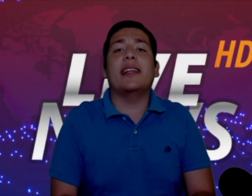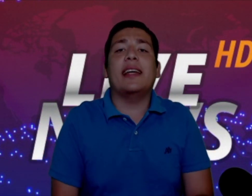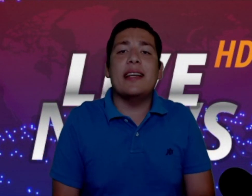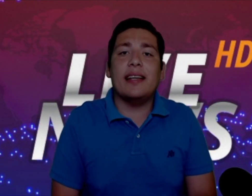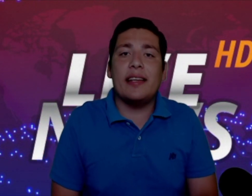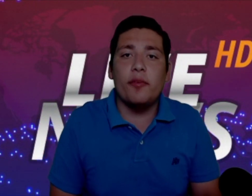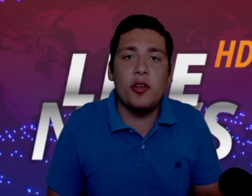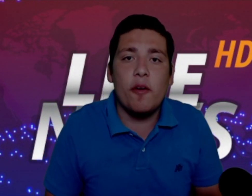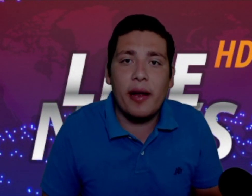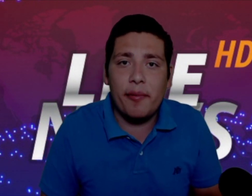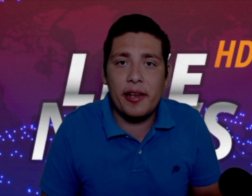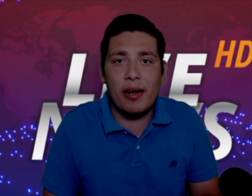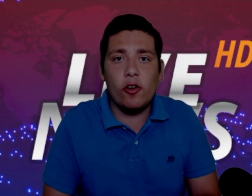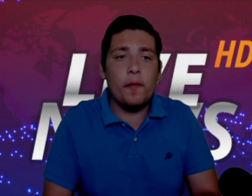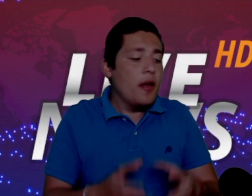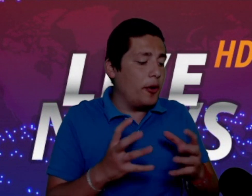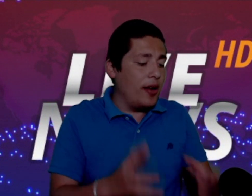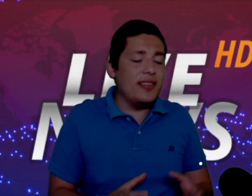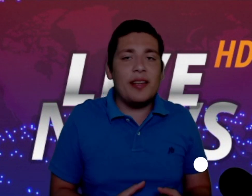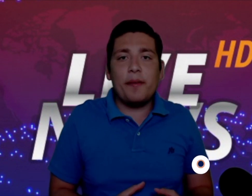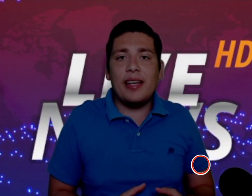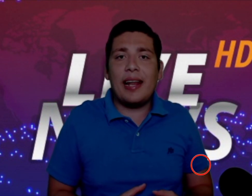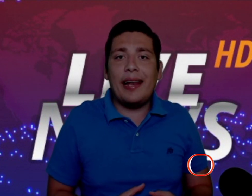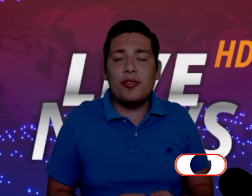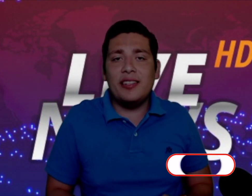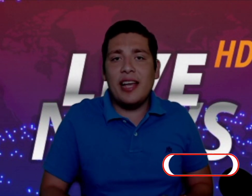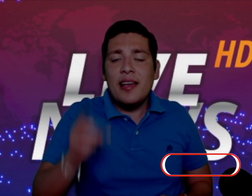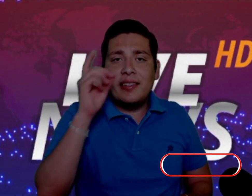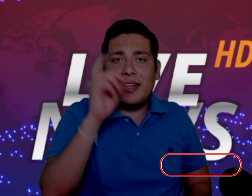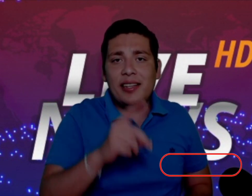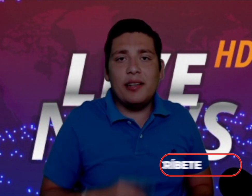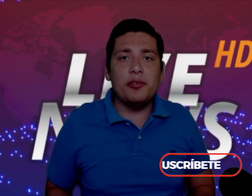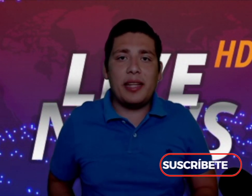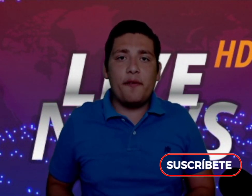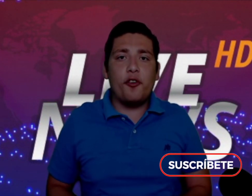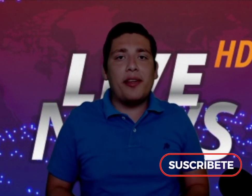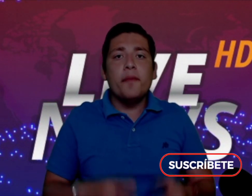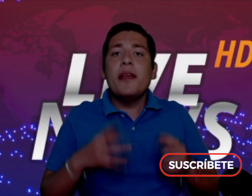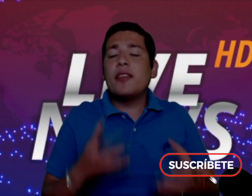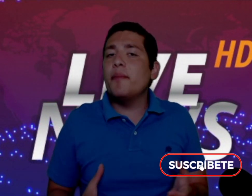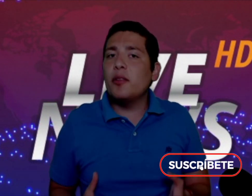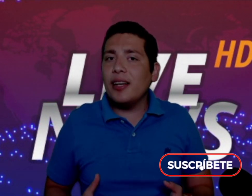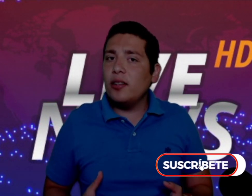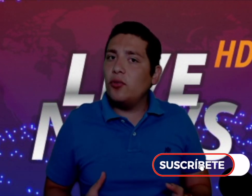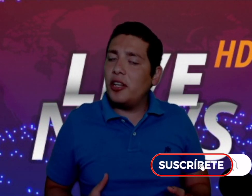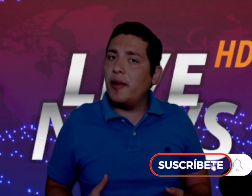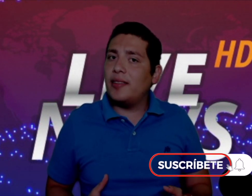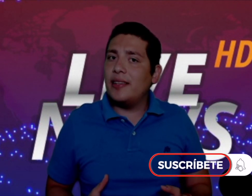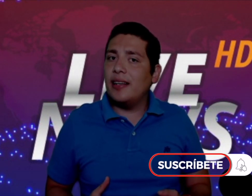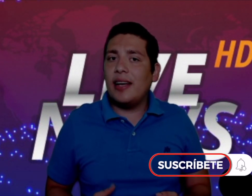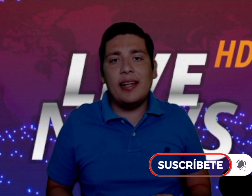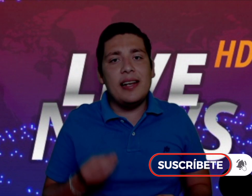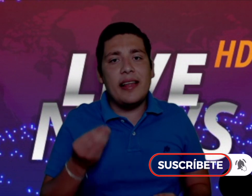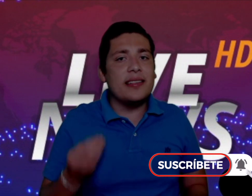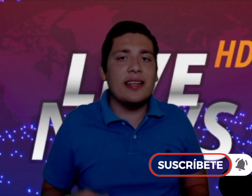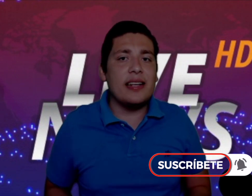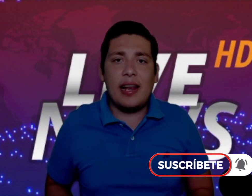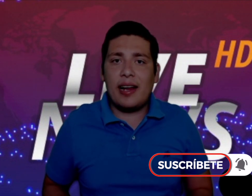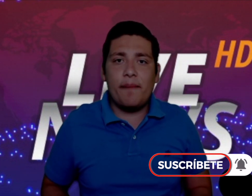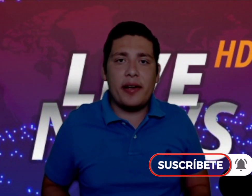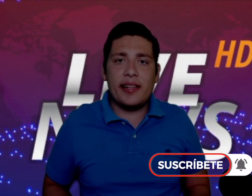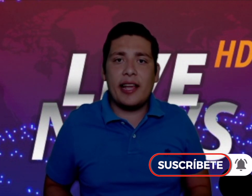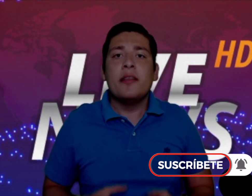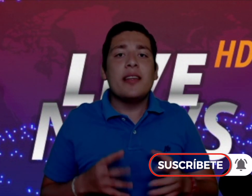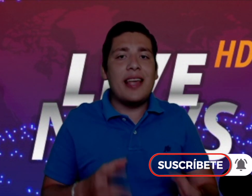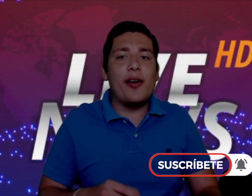invito a que te quedes aquí conmigo para averiguarlo. Pero antes de pasar a la noticia, si a ti te gusta estar informado, te invito a que te suscribas a este canal y le des clic a